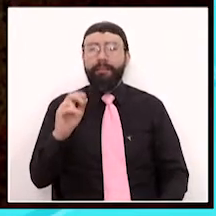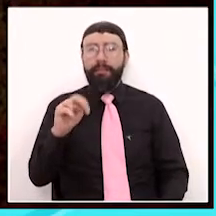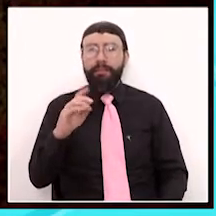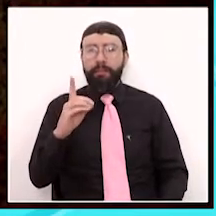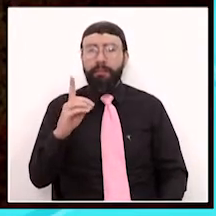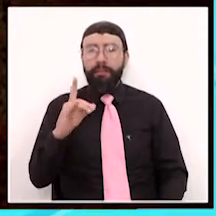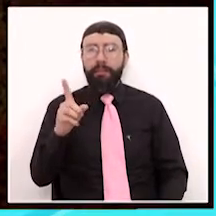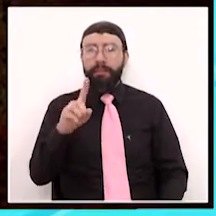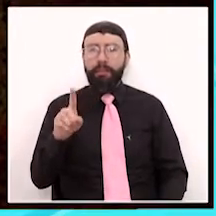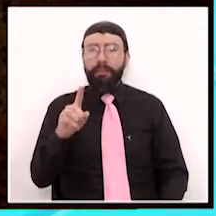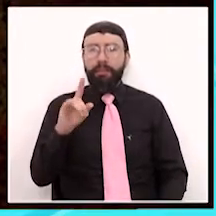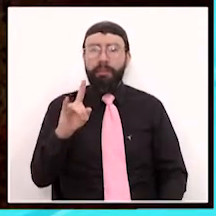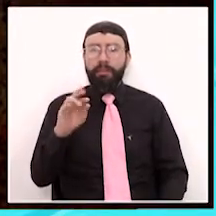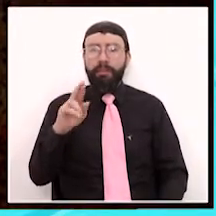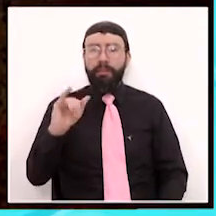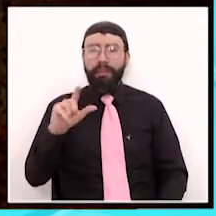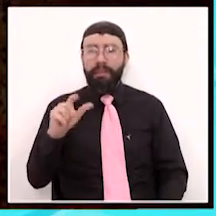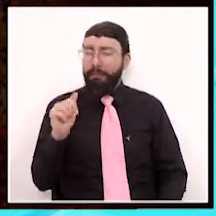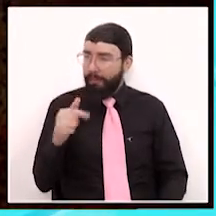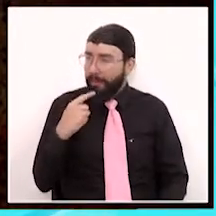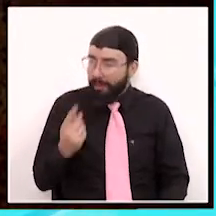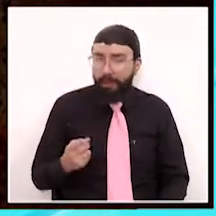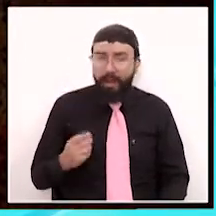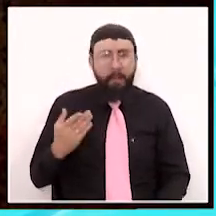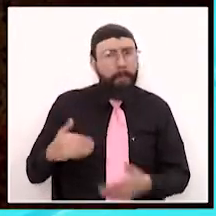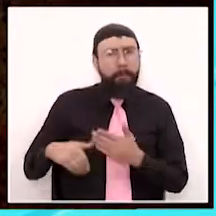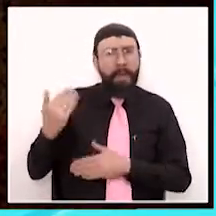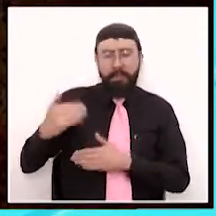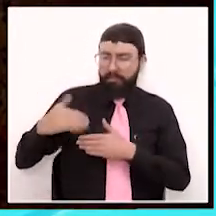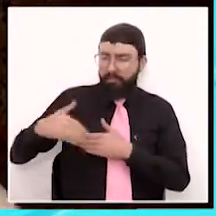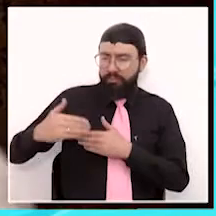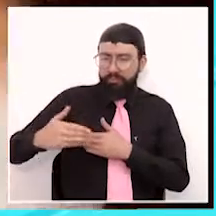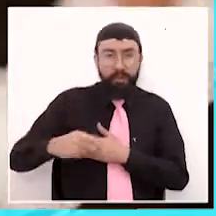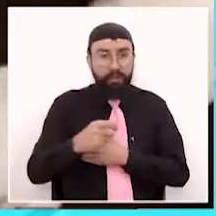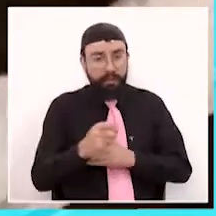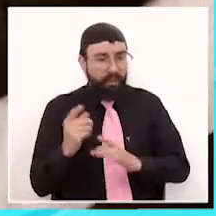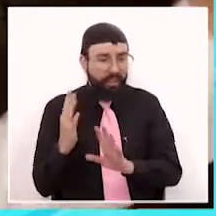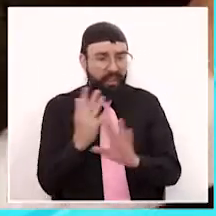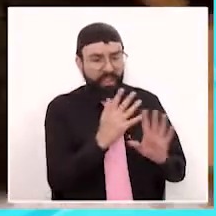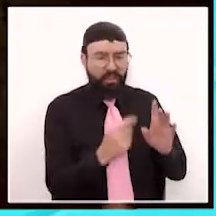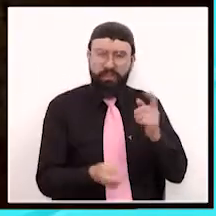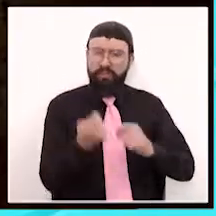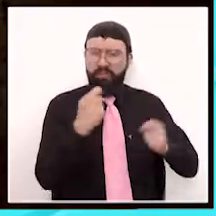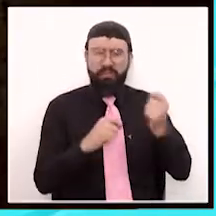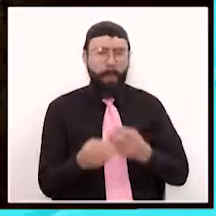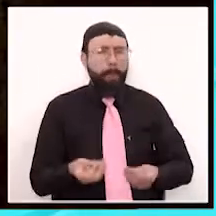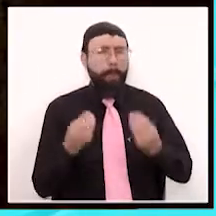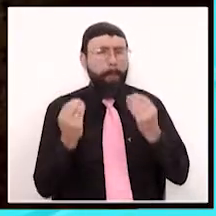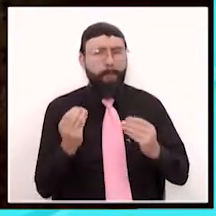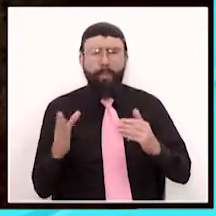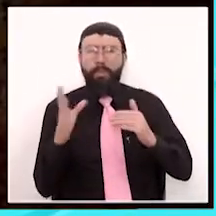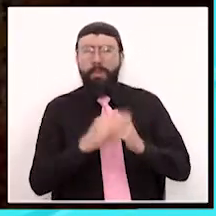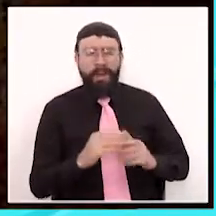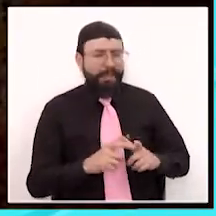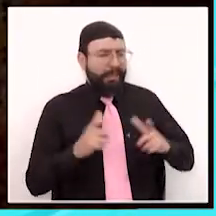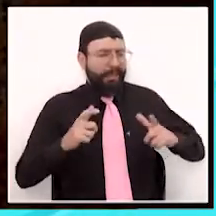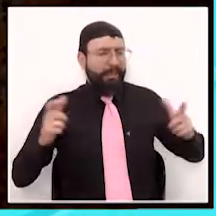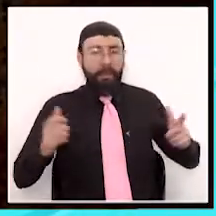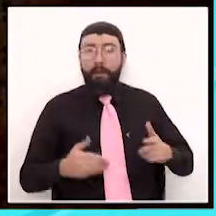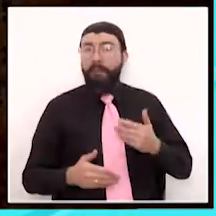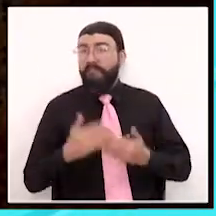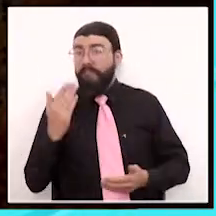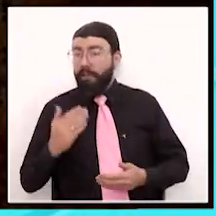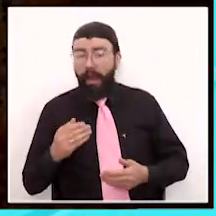contaba que después que empezaron a utilizar el trigo de forma industrial y hacer cantidades de pan, era más fácil coger una